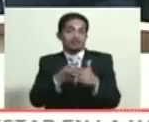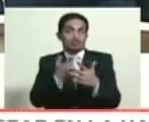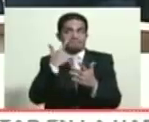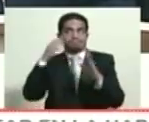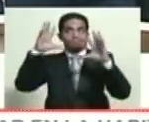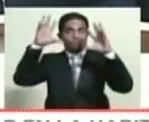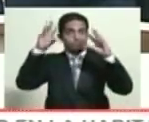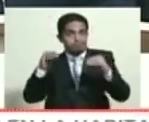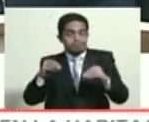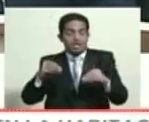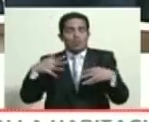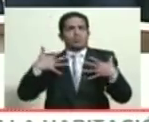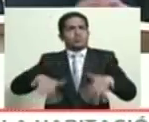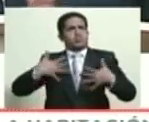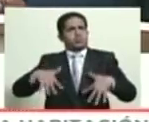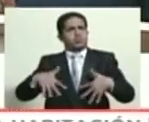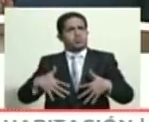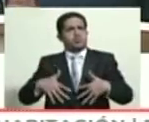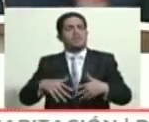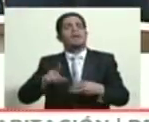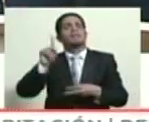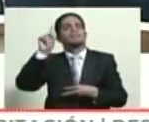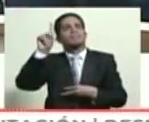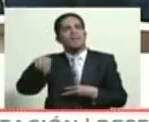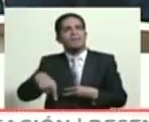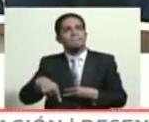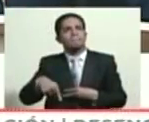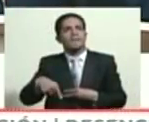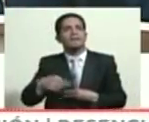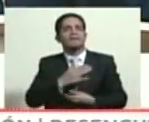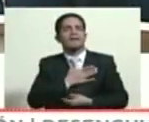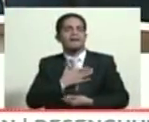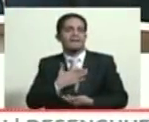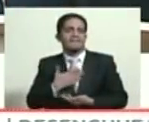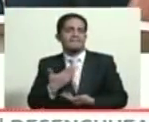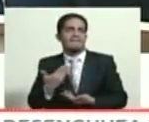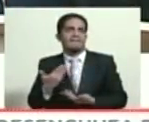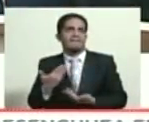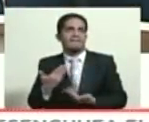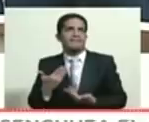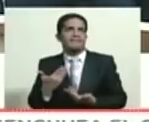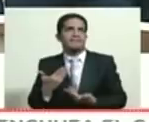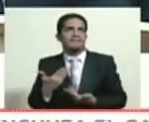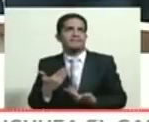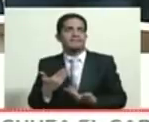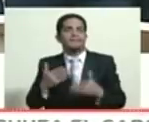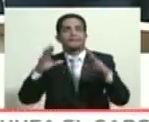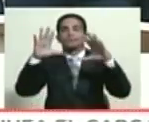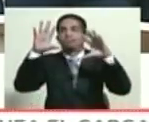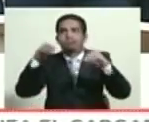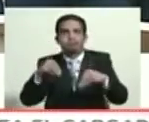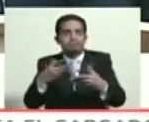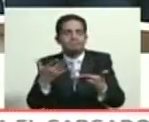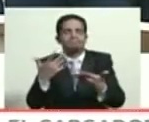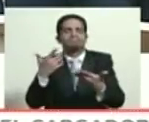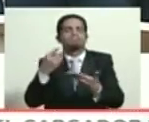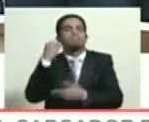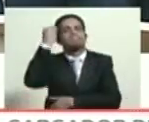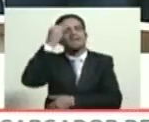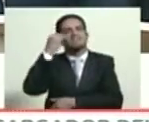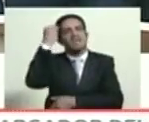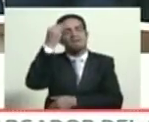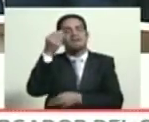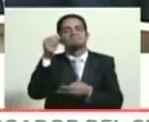gigantescas, perseguían que por la vía de la duración, sus cálculos señalaban que por lo